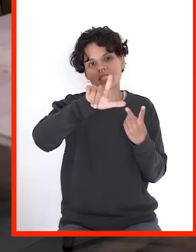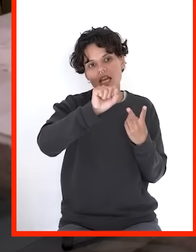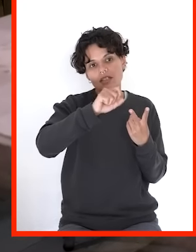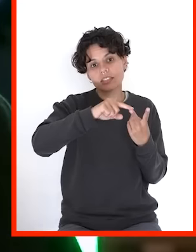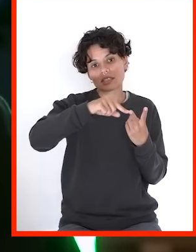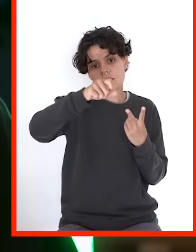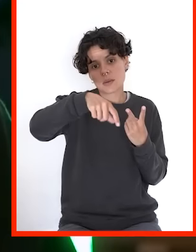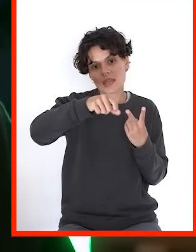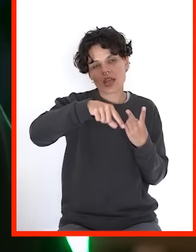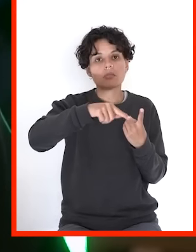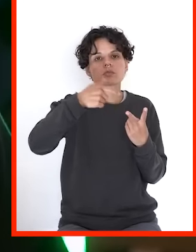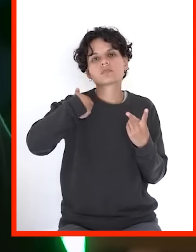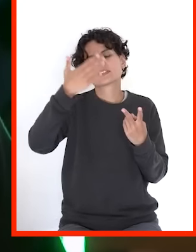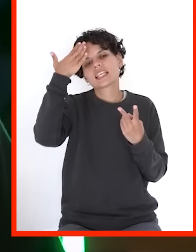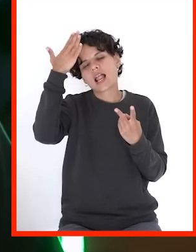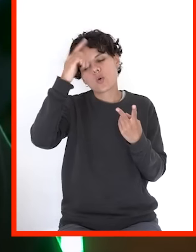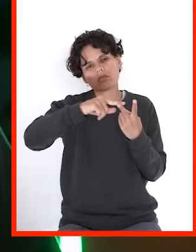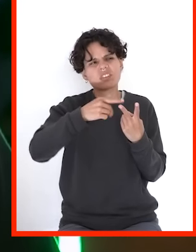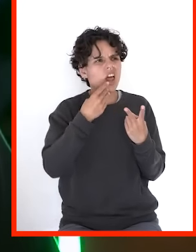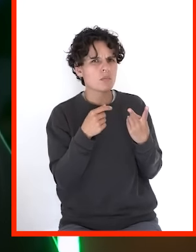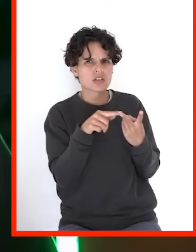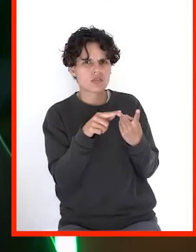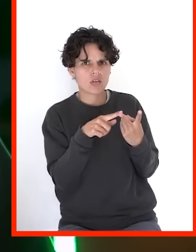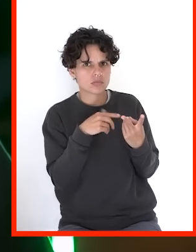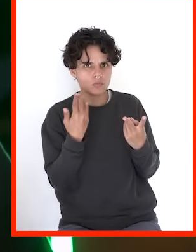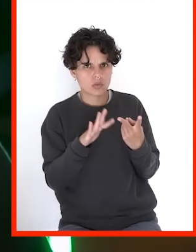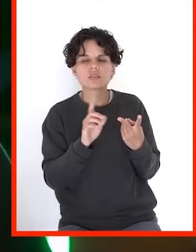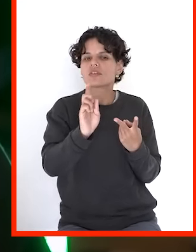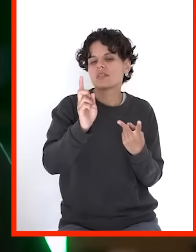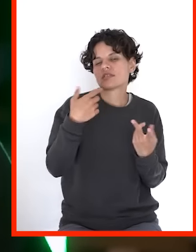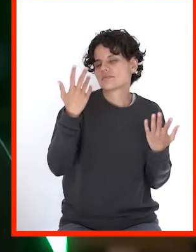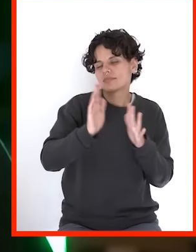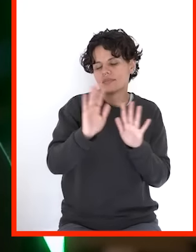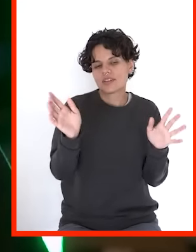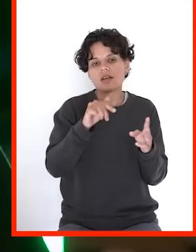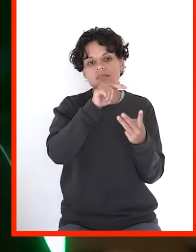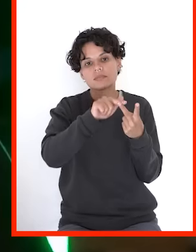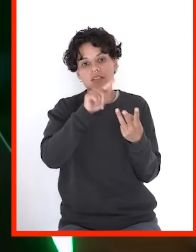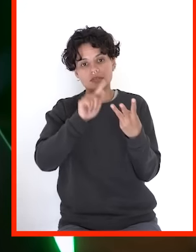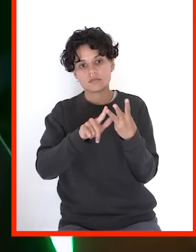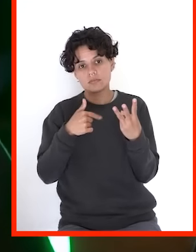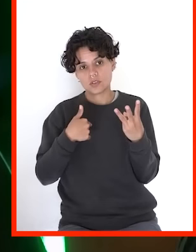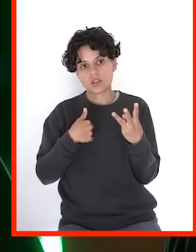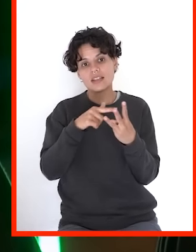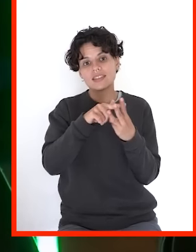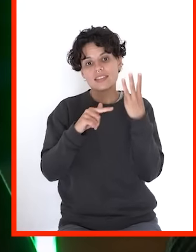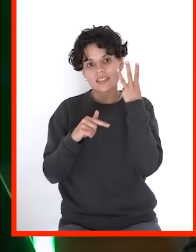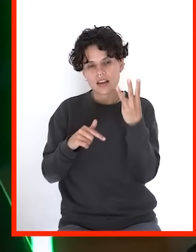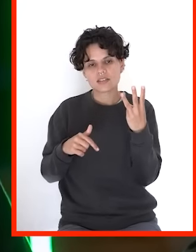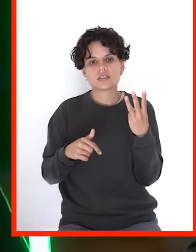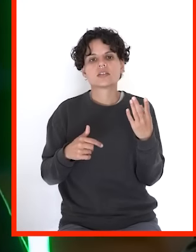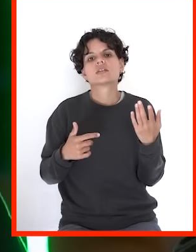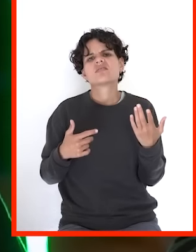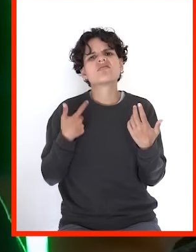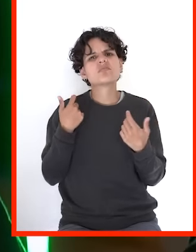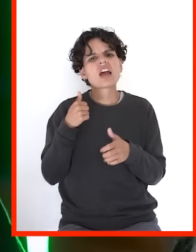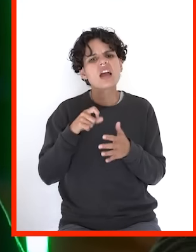No, porque Semilla. Bueno, partimos los tres, estuvimos como más o menos a varios meses. En los flyers aparecíamos